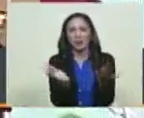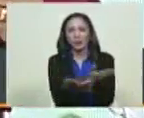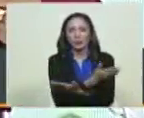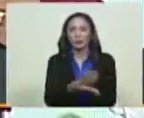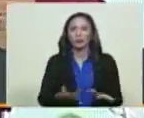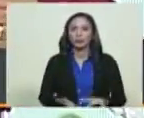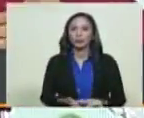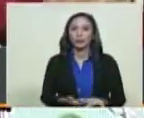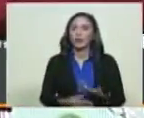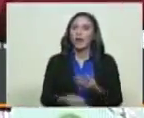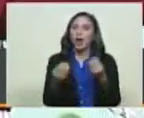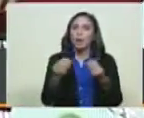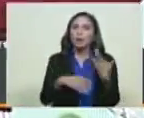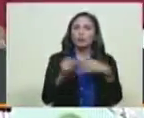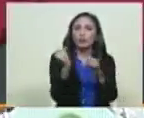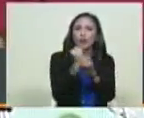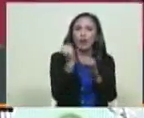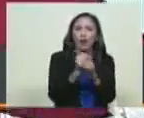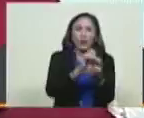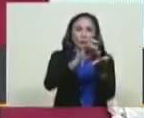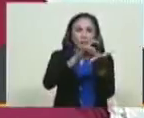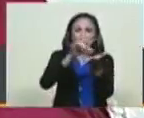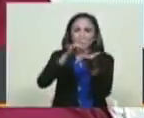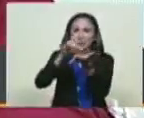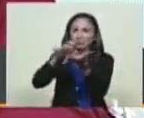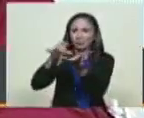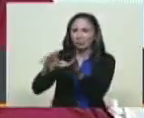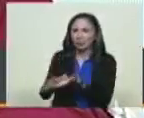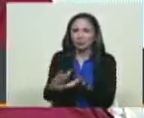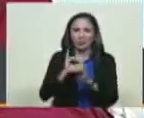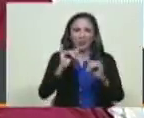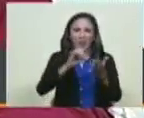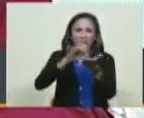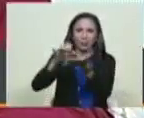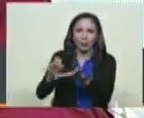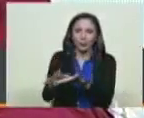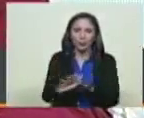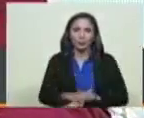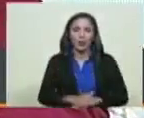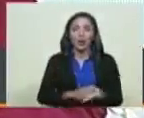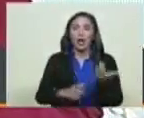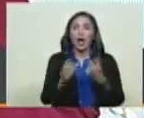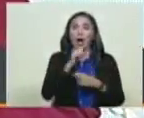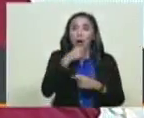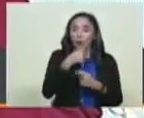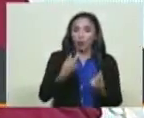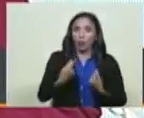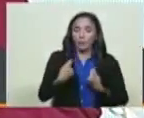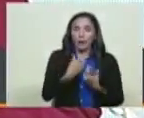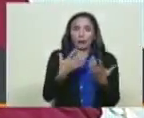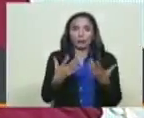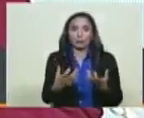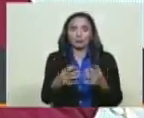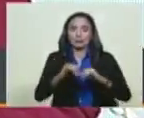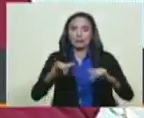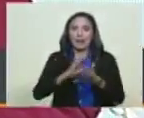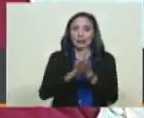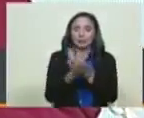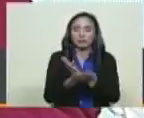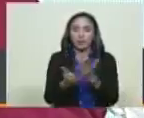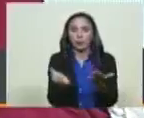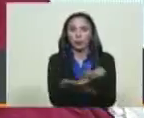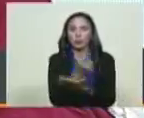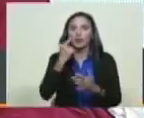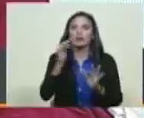despedir miles de trabajadores congelar y disminuir las pensiones es